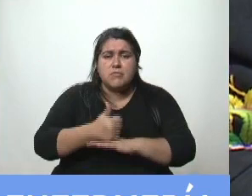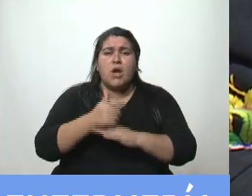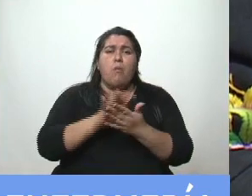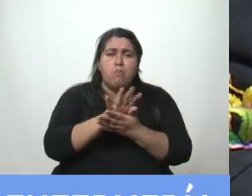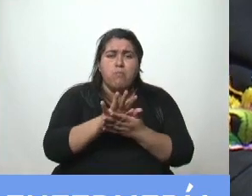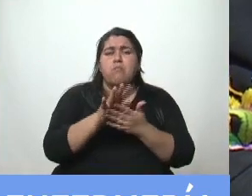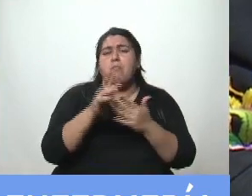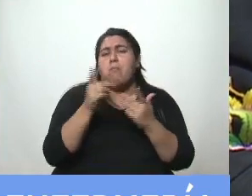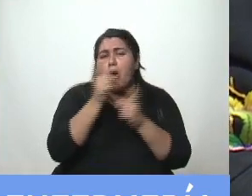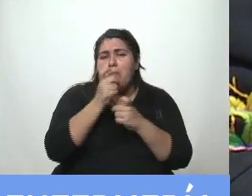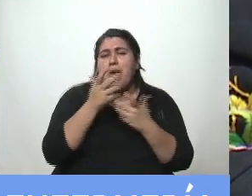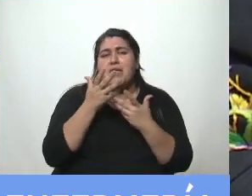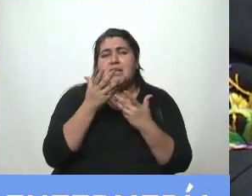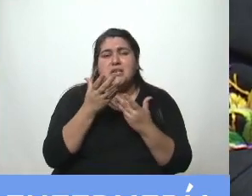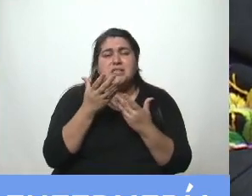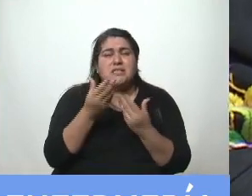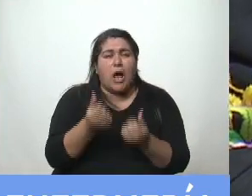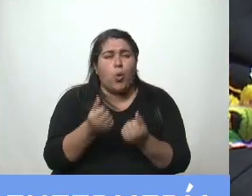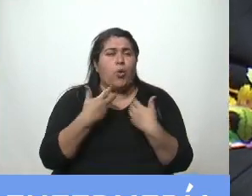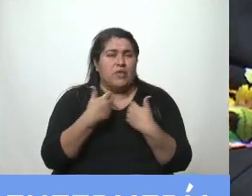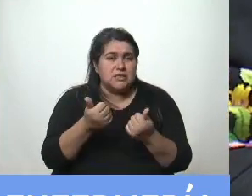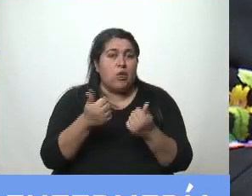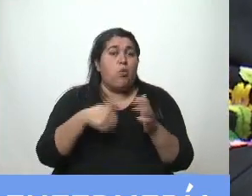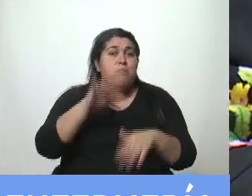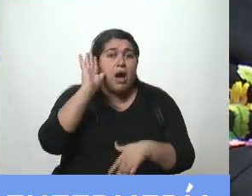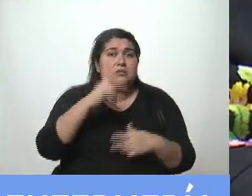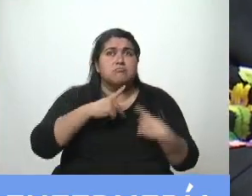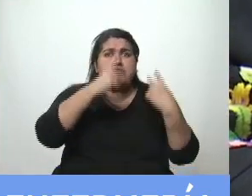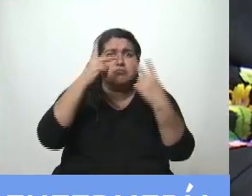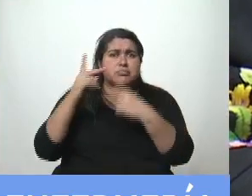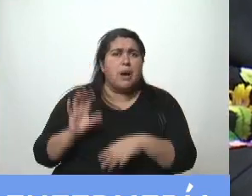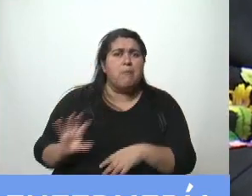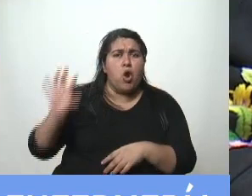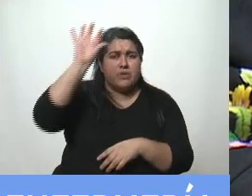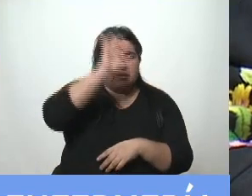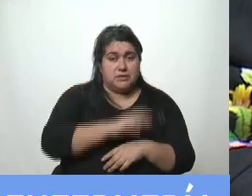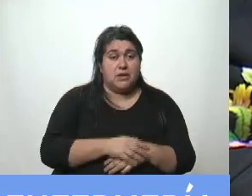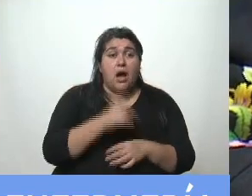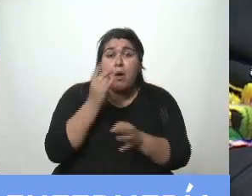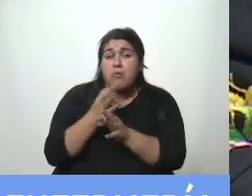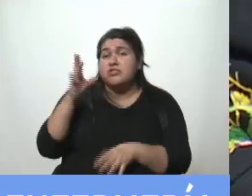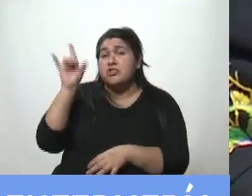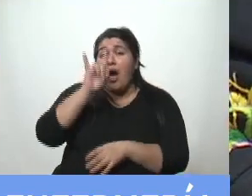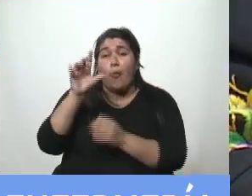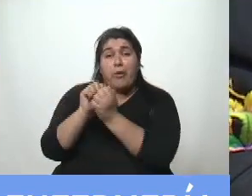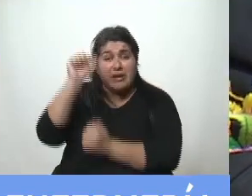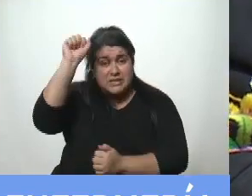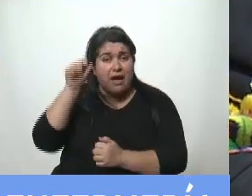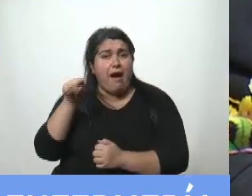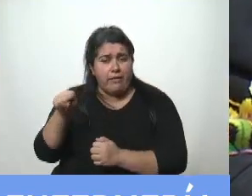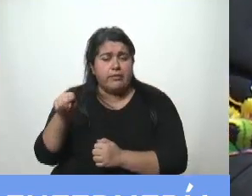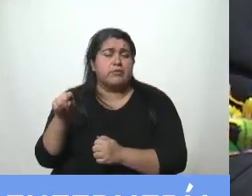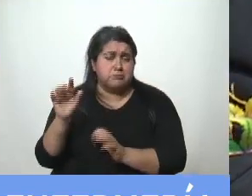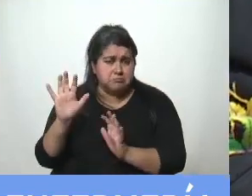salud en el interior, sobre todo, de nuestro país. Porque la verdad que profesionales universitarios están